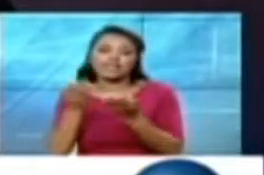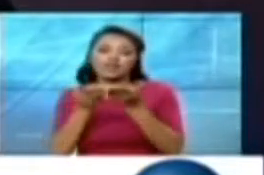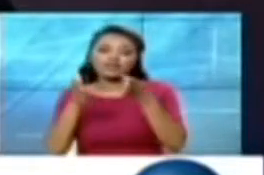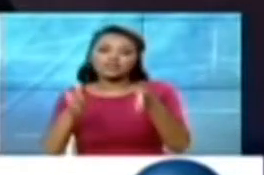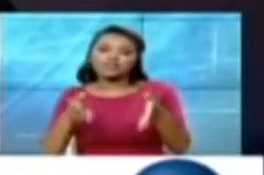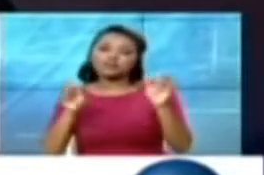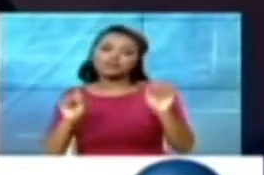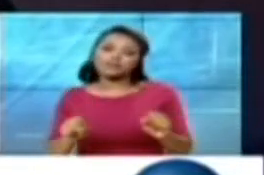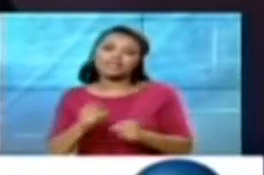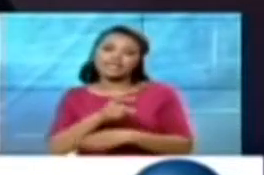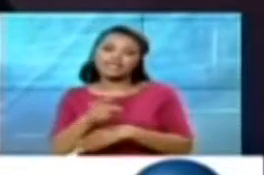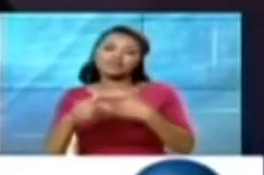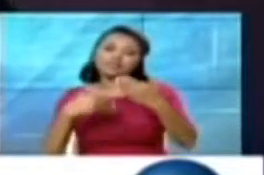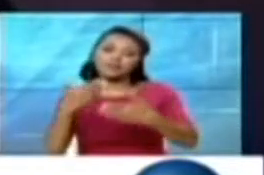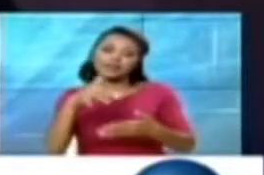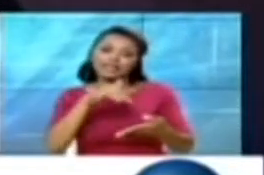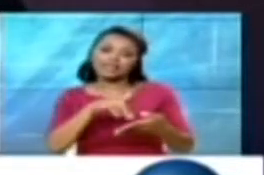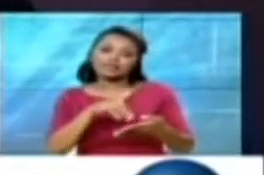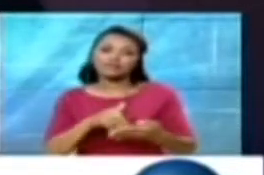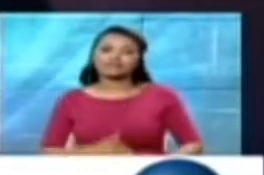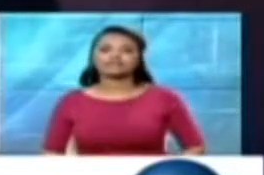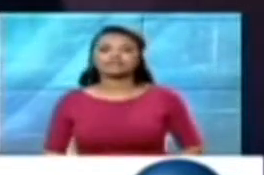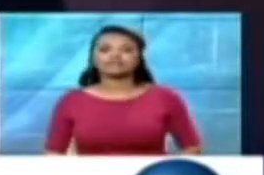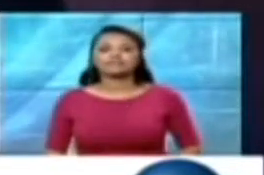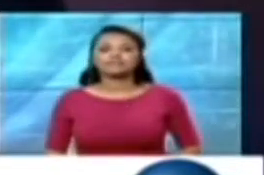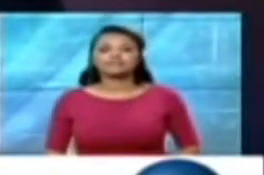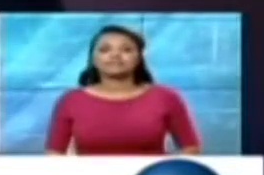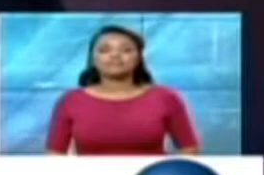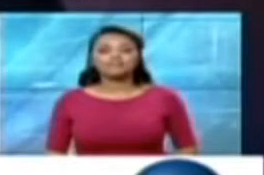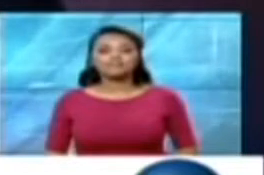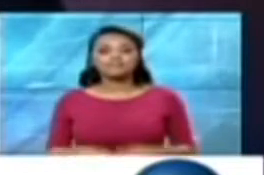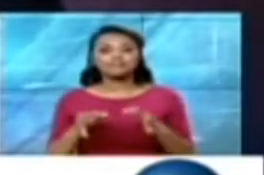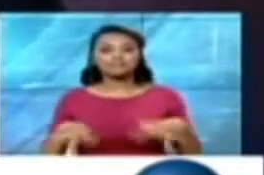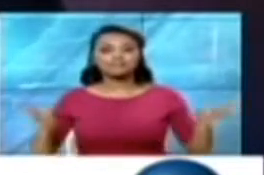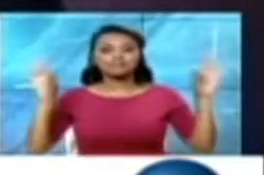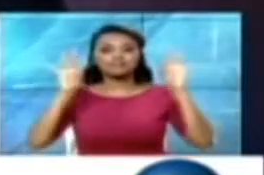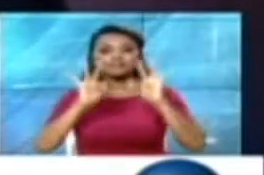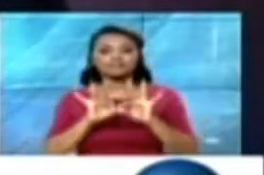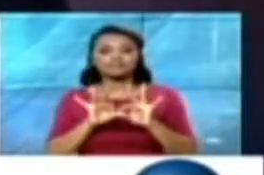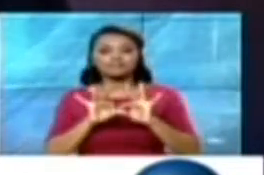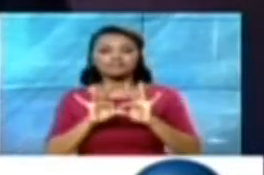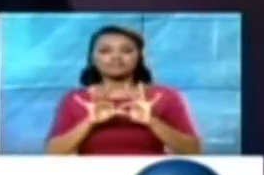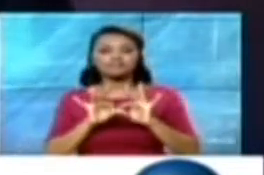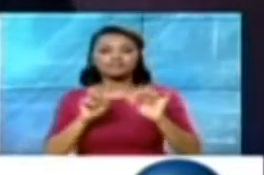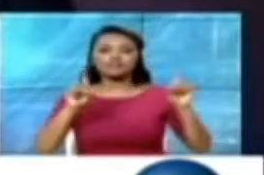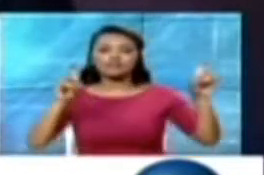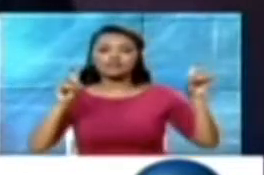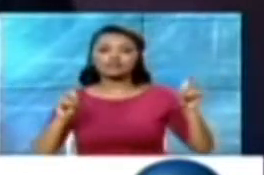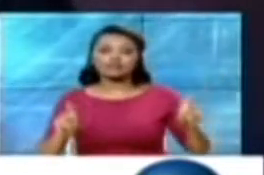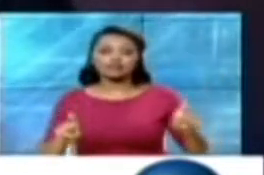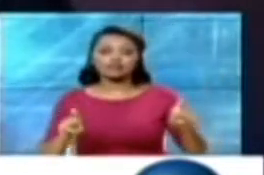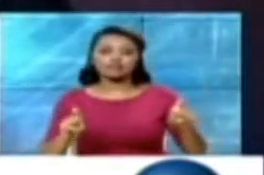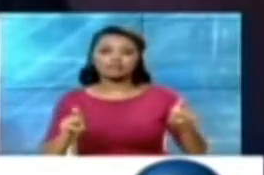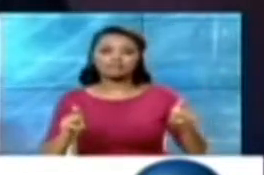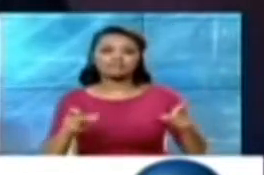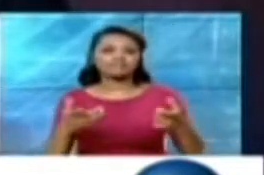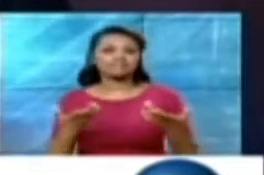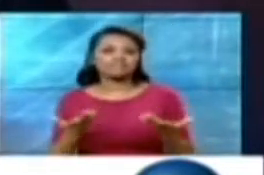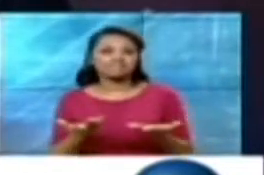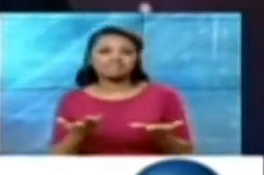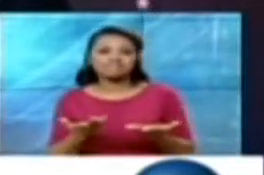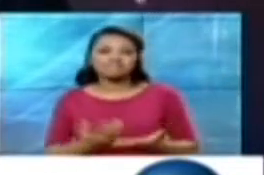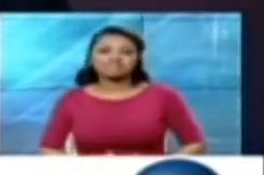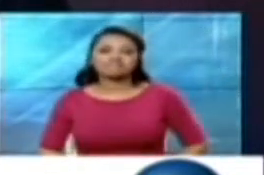que puedan ellos estudiar. Pero es importante, la educación no